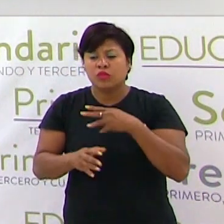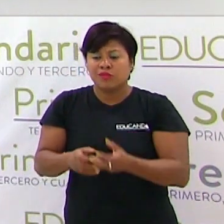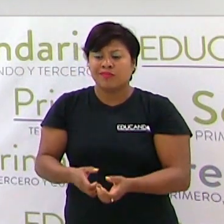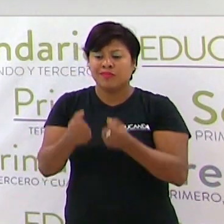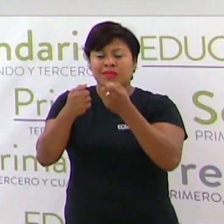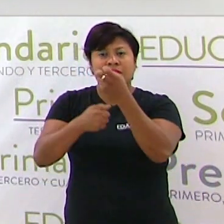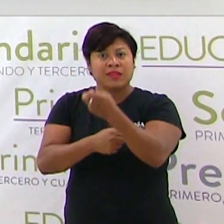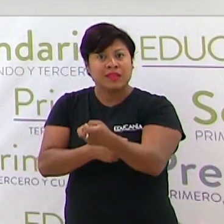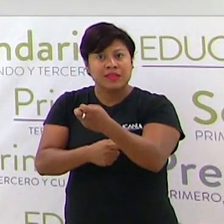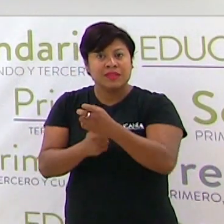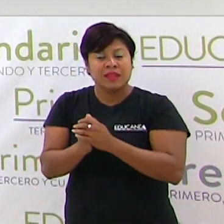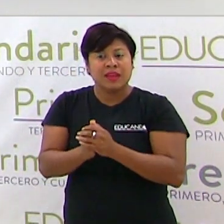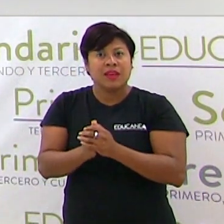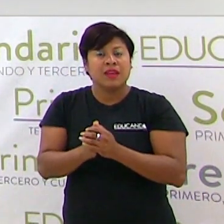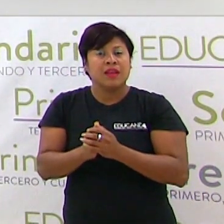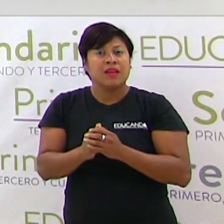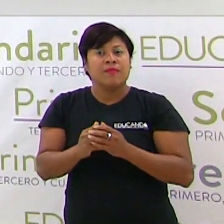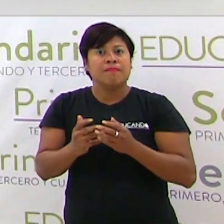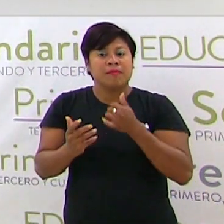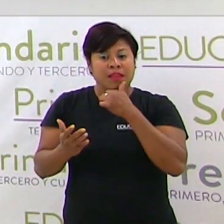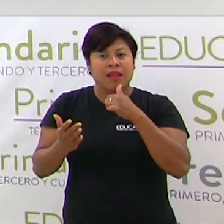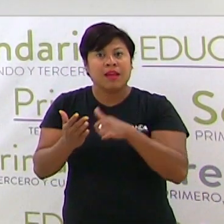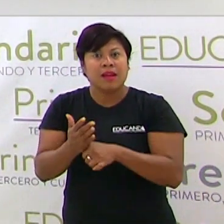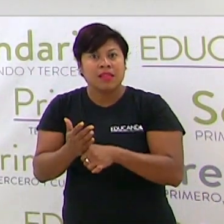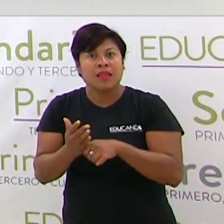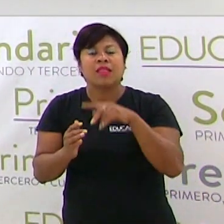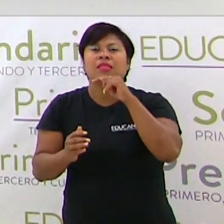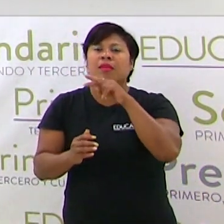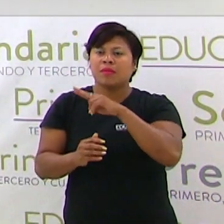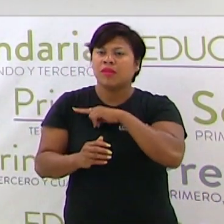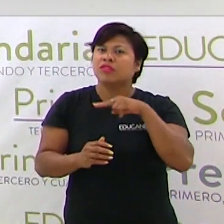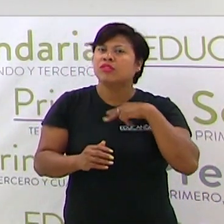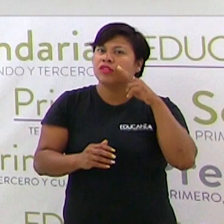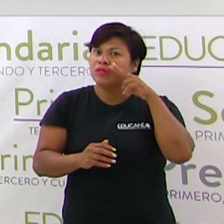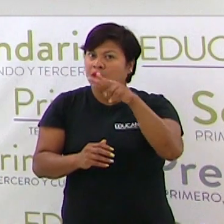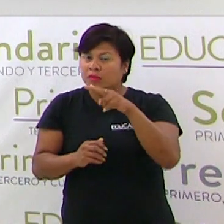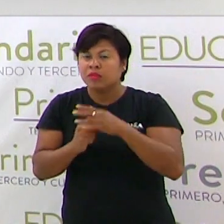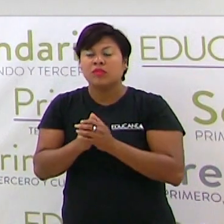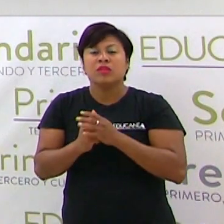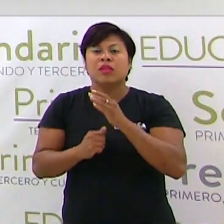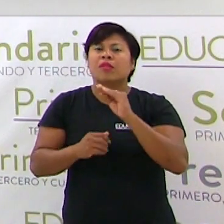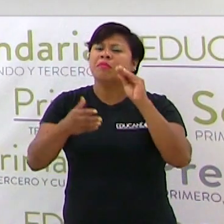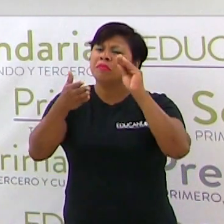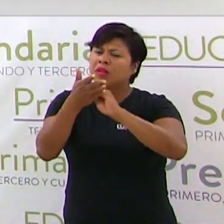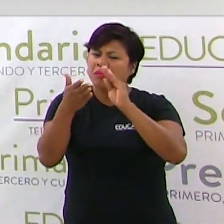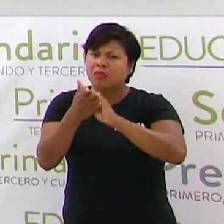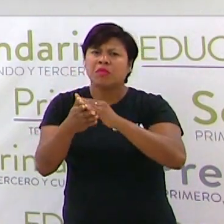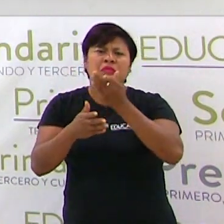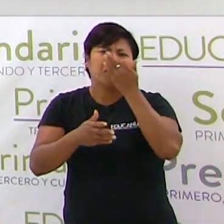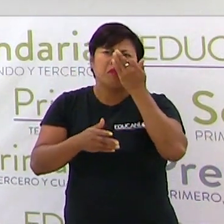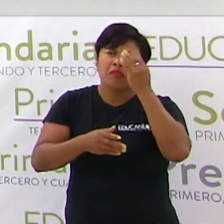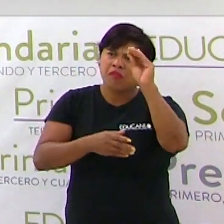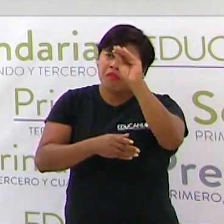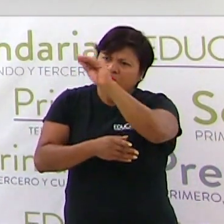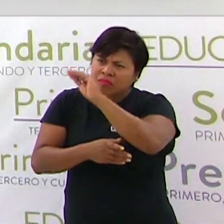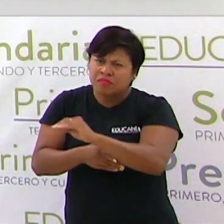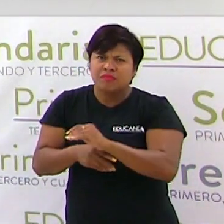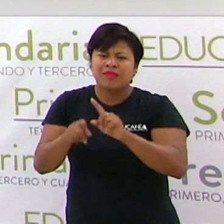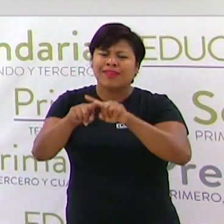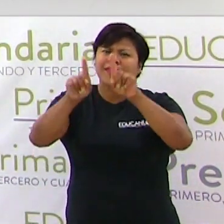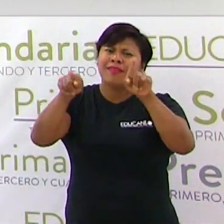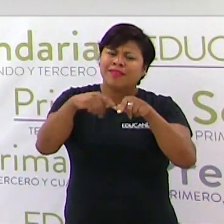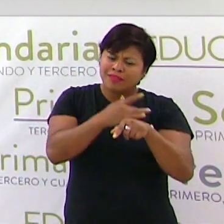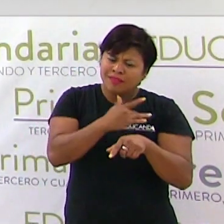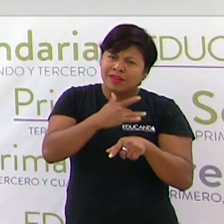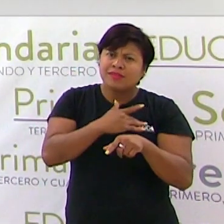de esta carta? También vemos que aquí le puso unos corazones, florecitas. Eso